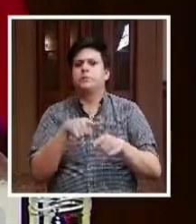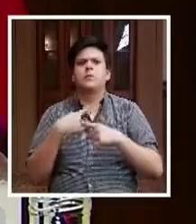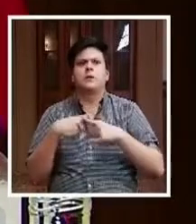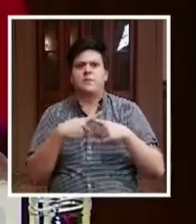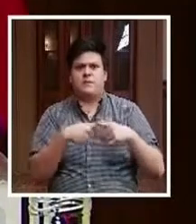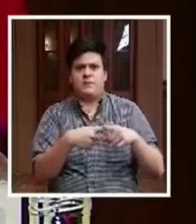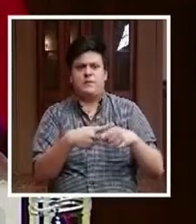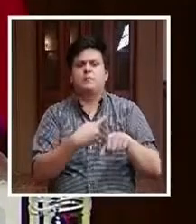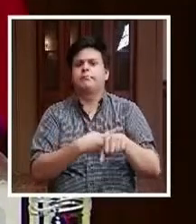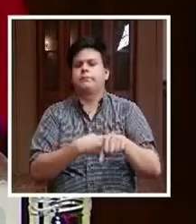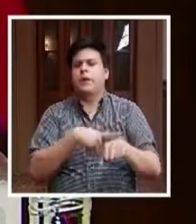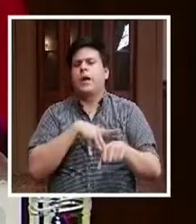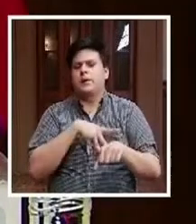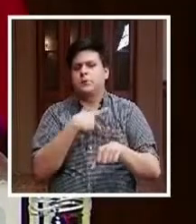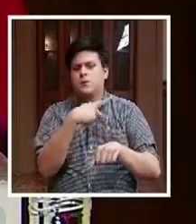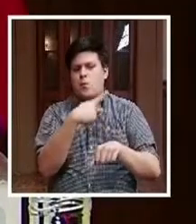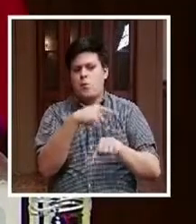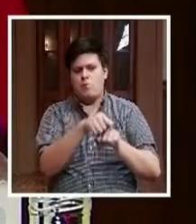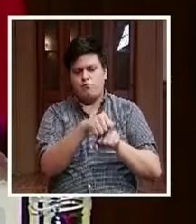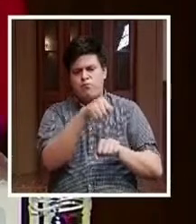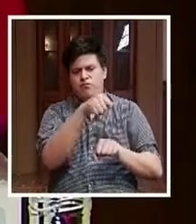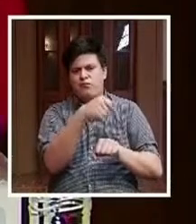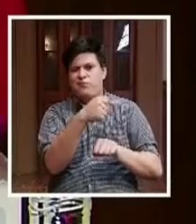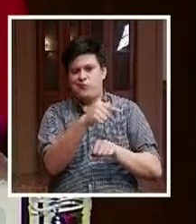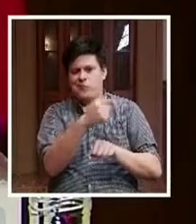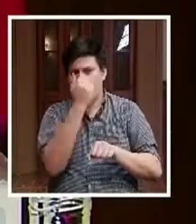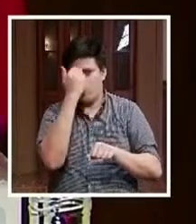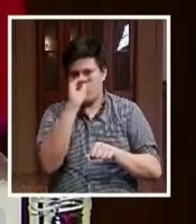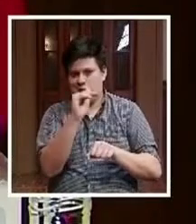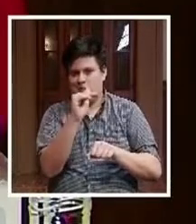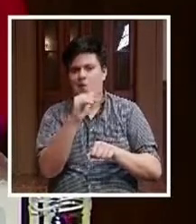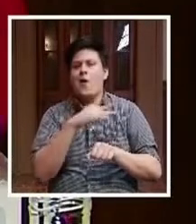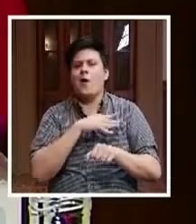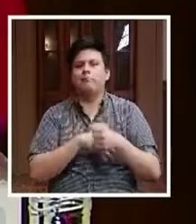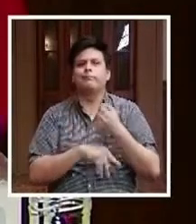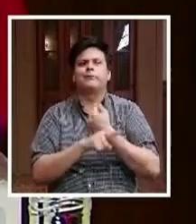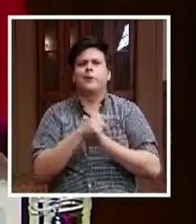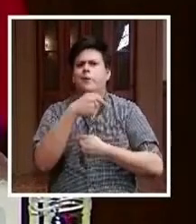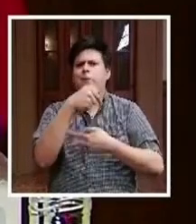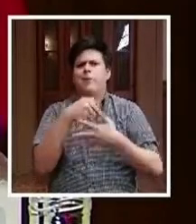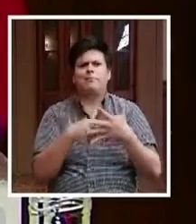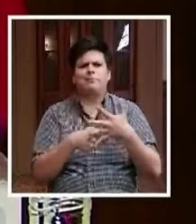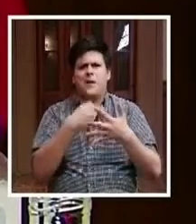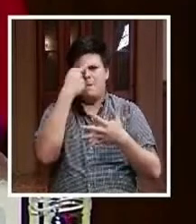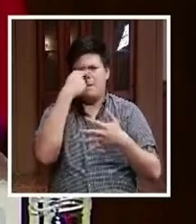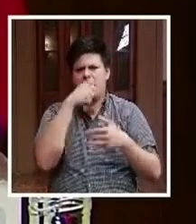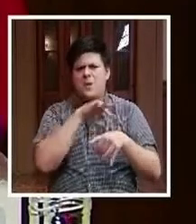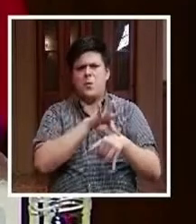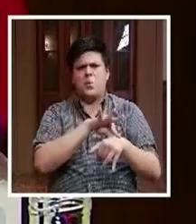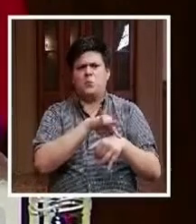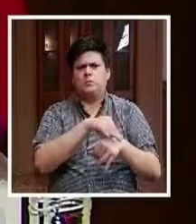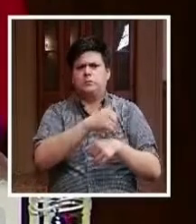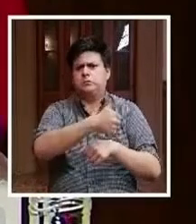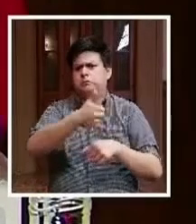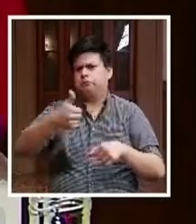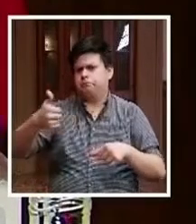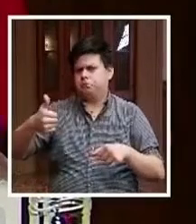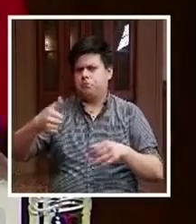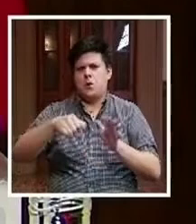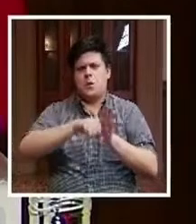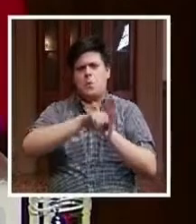otras razones médicas ha habido también situaciones muy diversas para cada médico por ejemplo